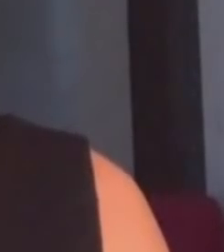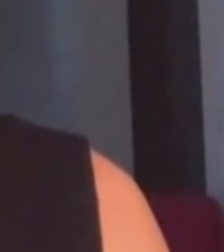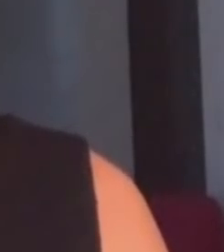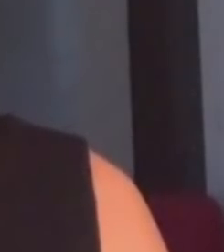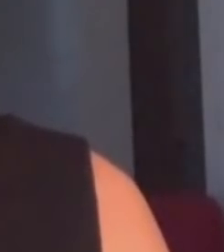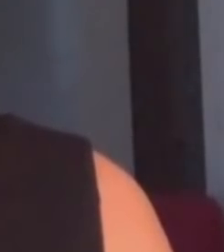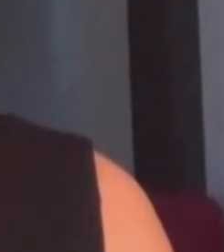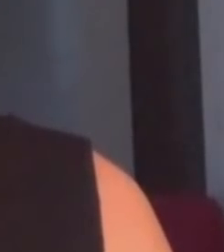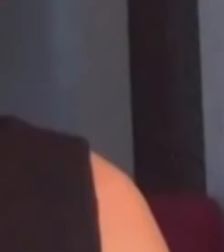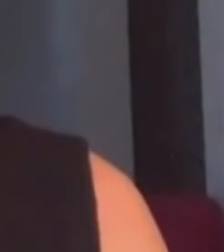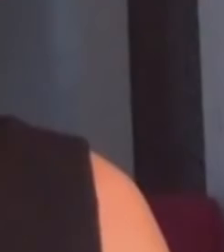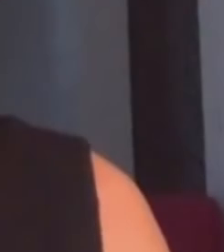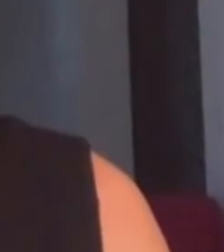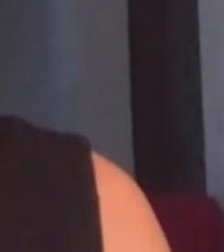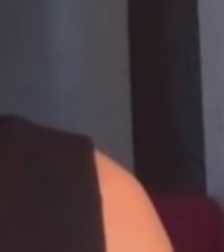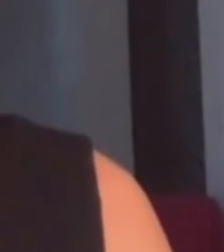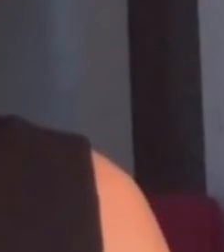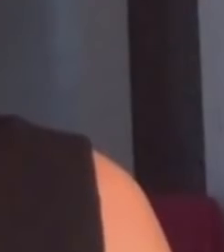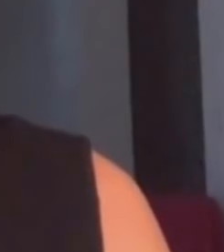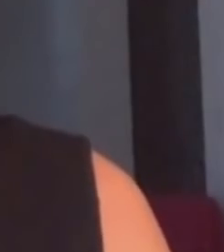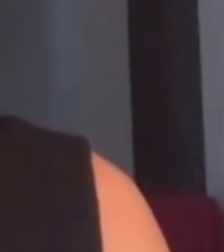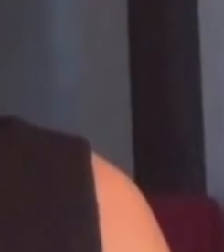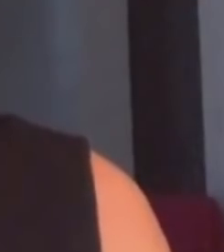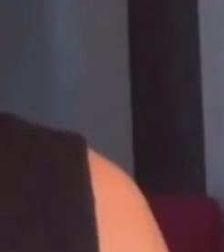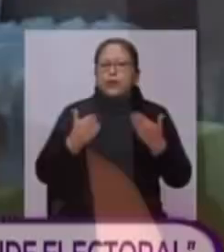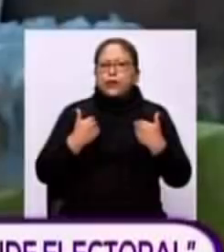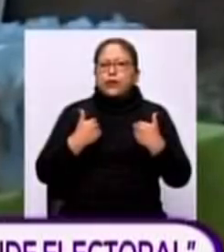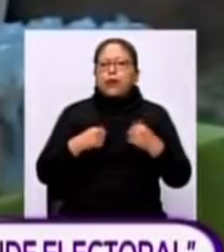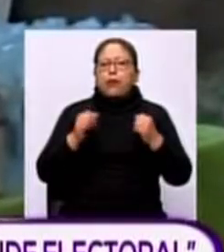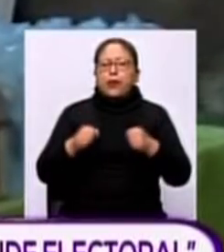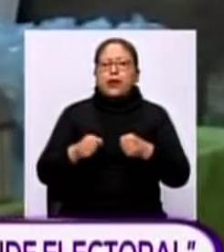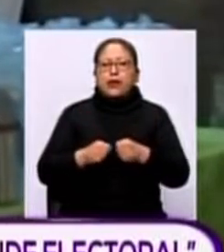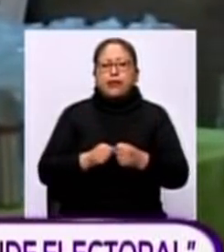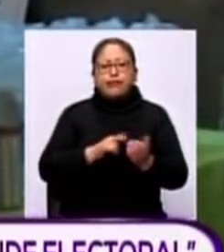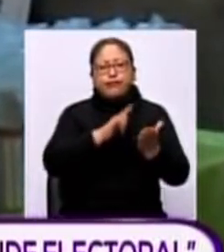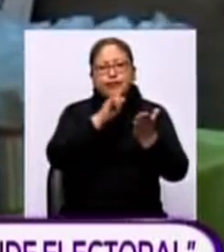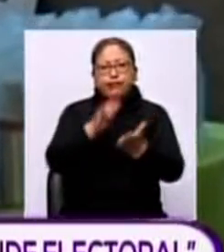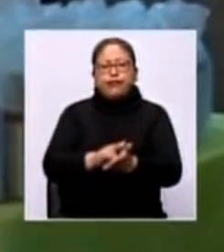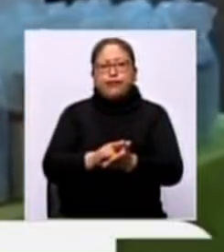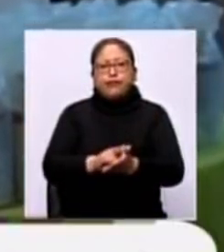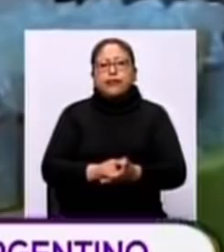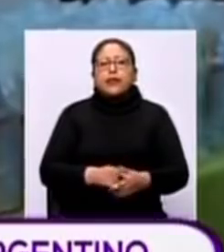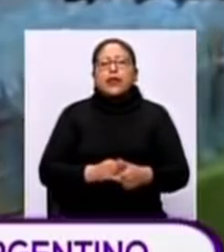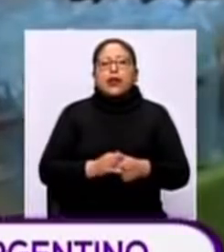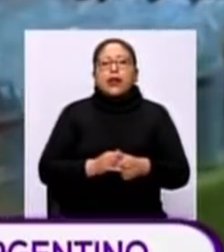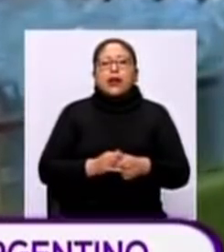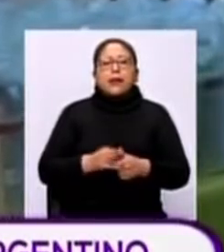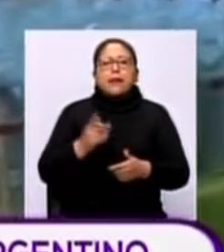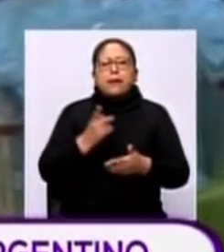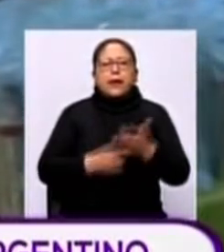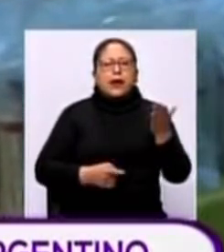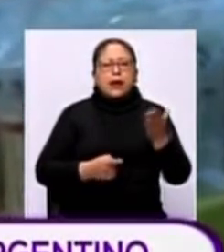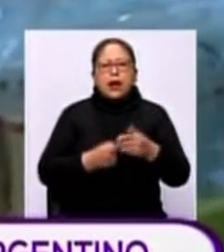la Unión Europea y también dijo que es posible hasta que haya algún vínculo con el gobierno de Brasil y Jair